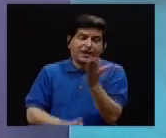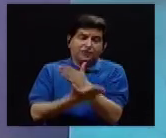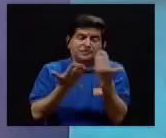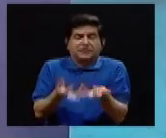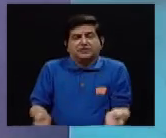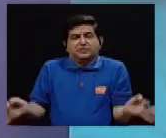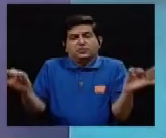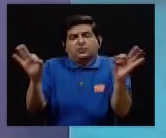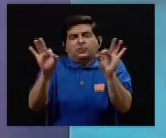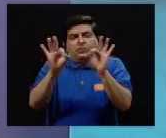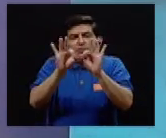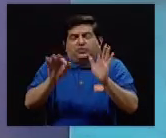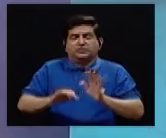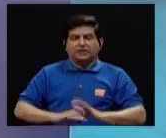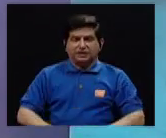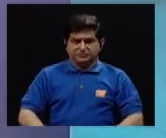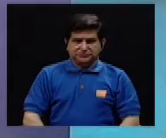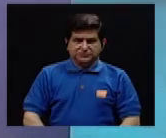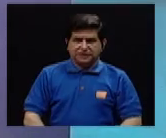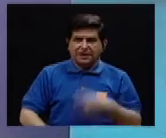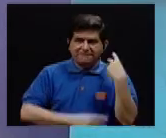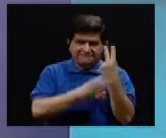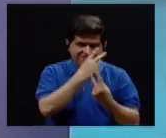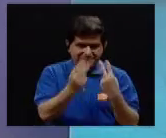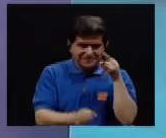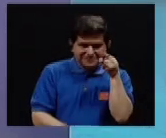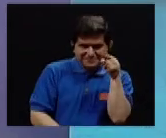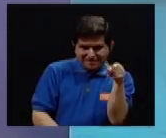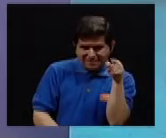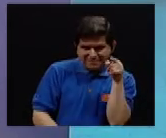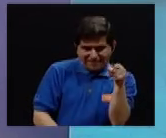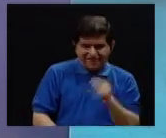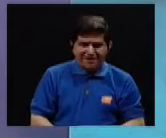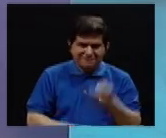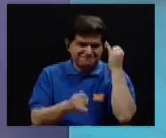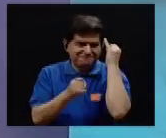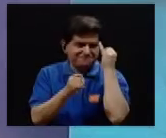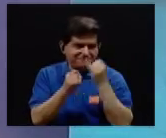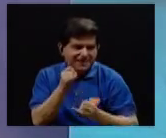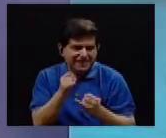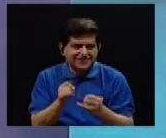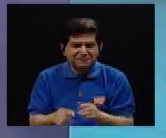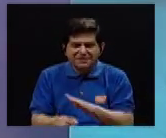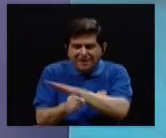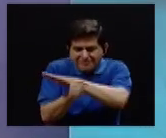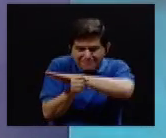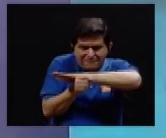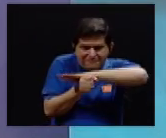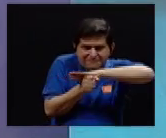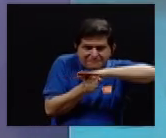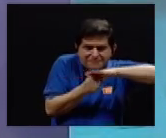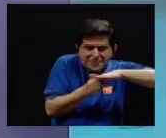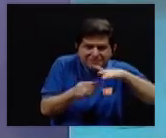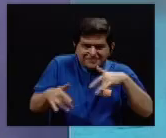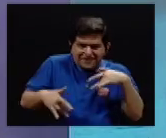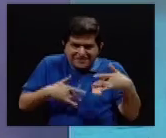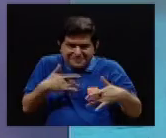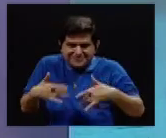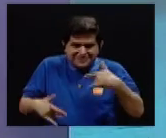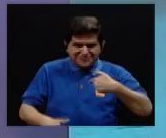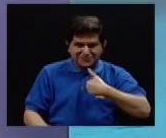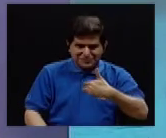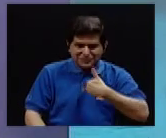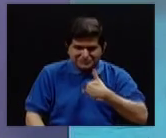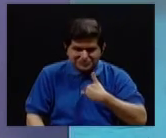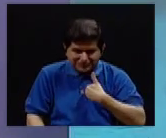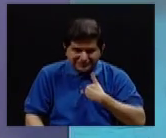otro importantísimo para mí fue visitarlo a él y terminar como de redondear ese sentimiento